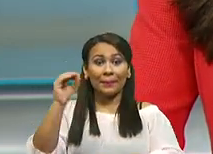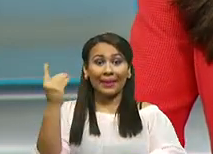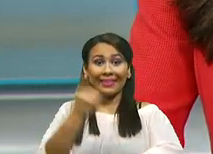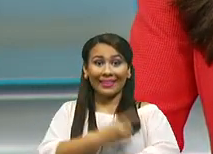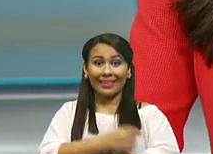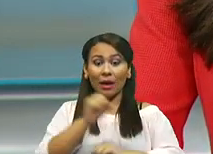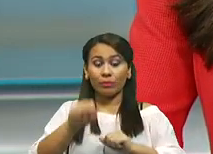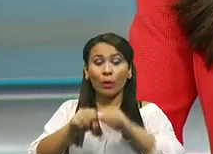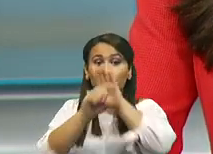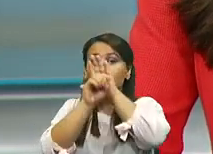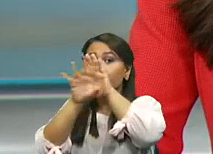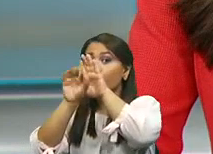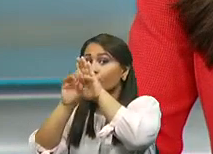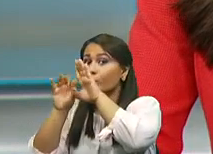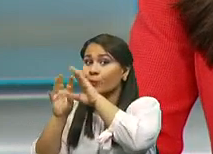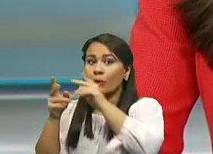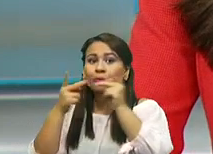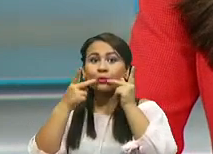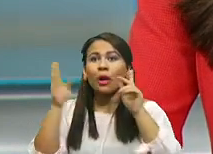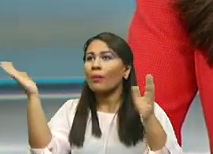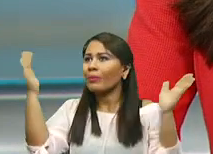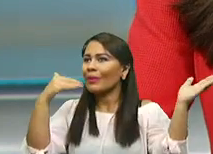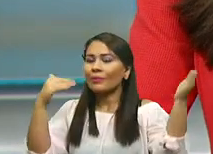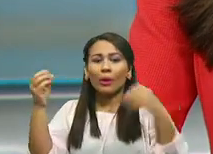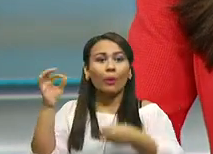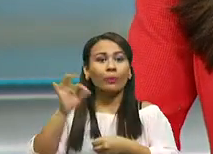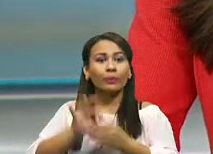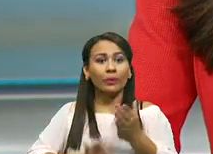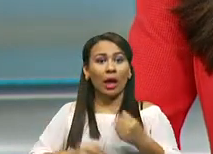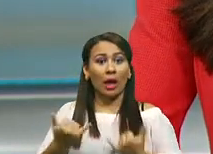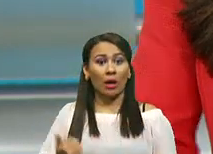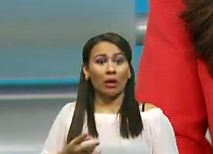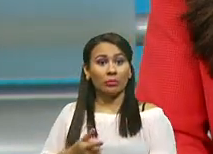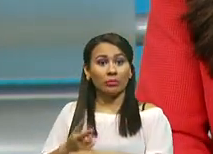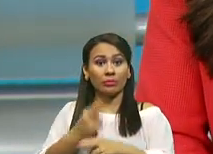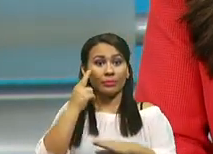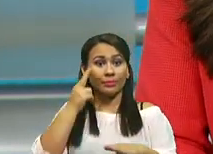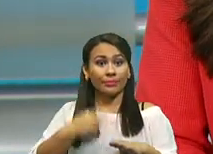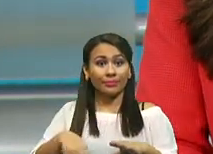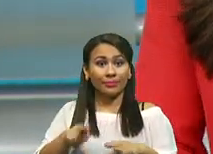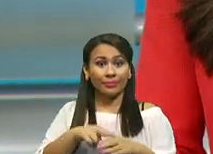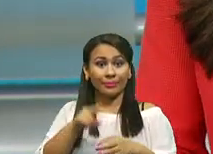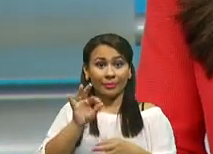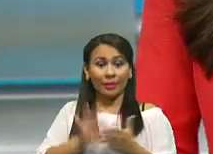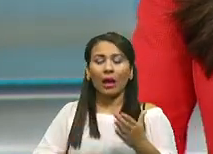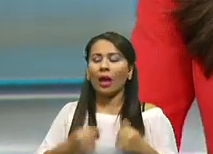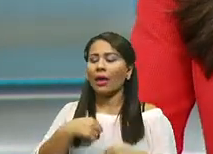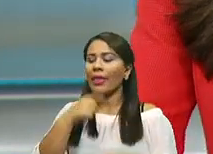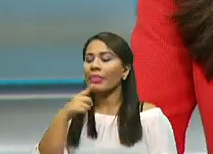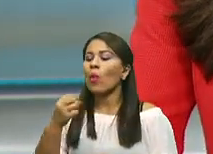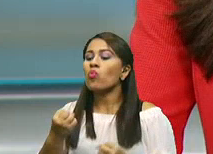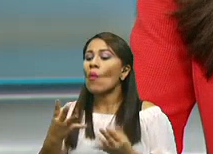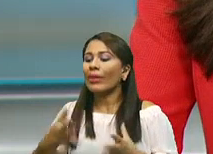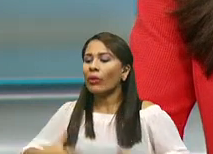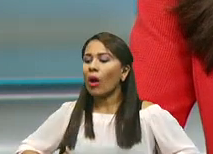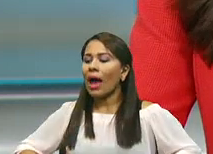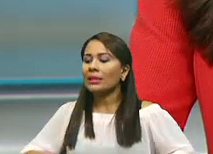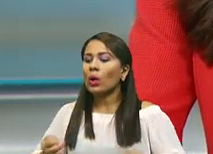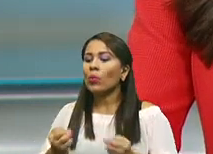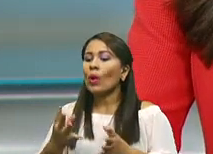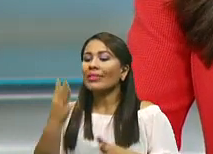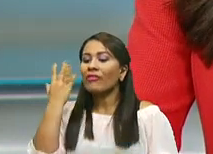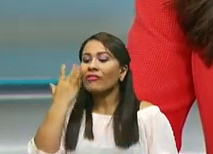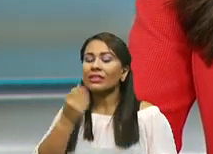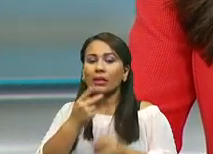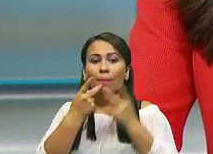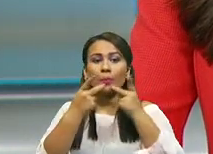candidatos podrán promocionarse en búsqueda de votos. El CNE fijó los límites de los gastos y las fechas hasta las que se podrán publicar las